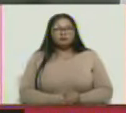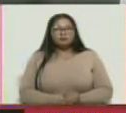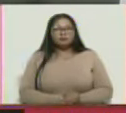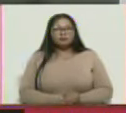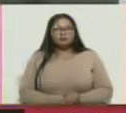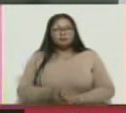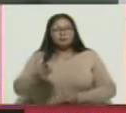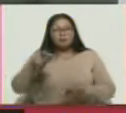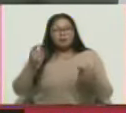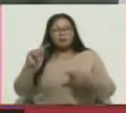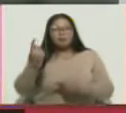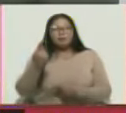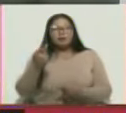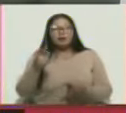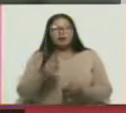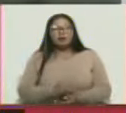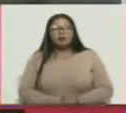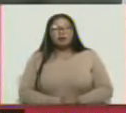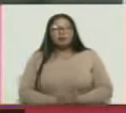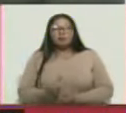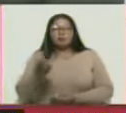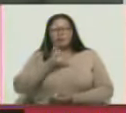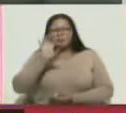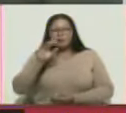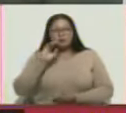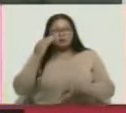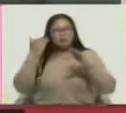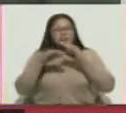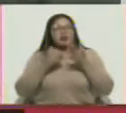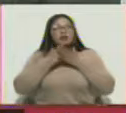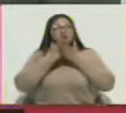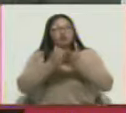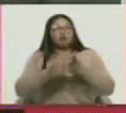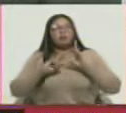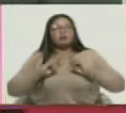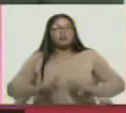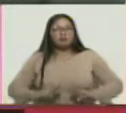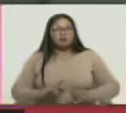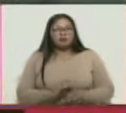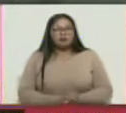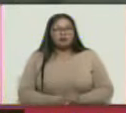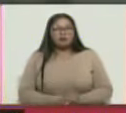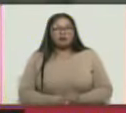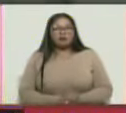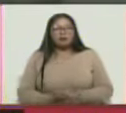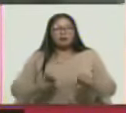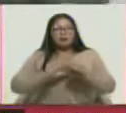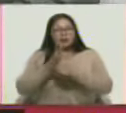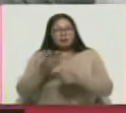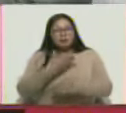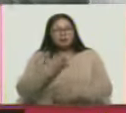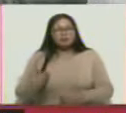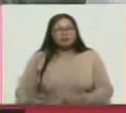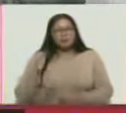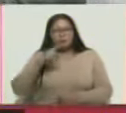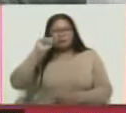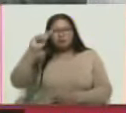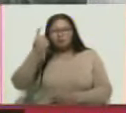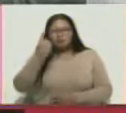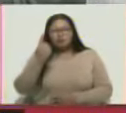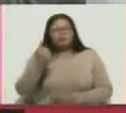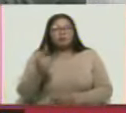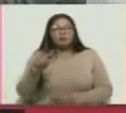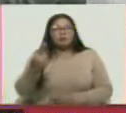ser uno de los primeros países en enviar ayuda humanitaria a Palestina. El presidente Nicolás Maduro Moro fue uno de los